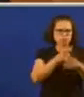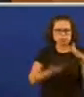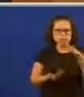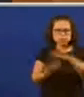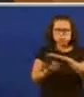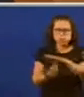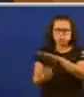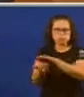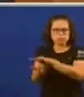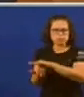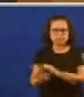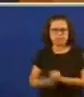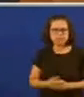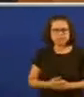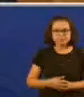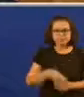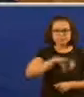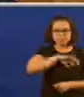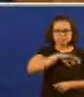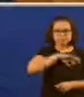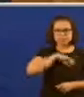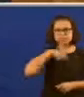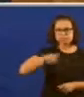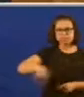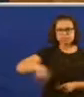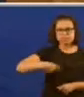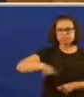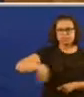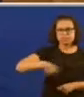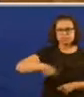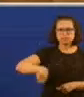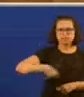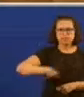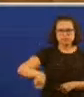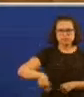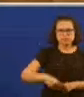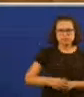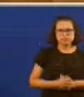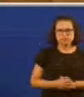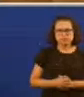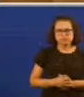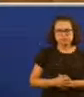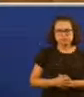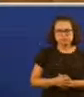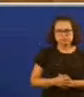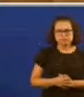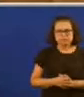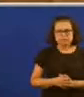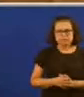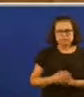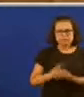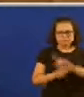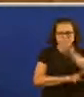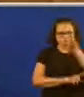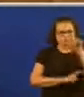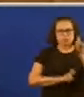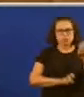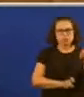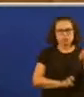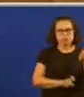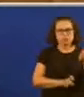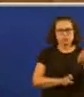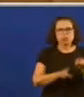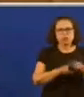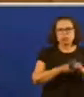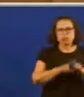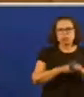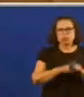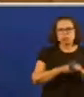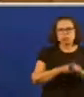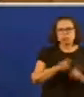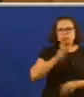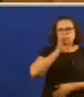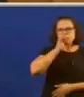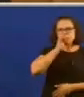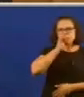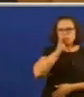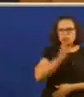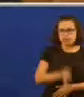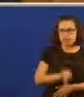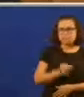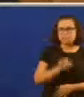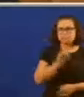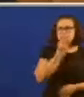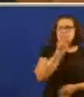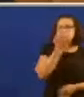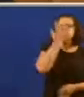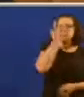Señor presidente, vostede de verdade pode manterse a súa palabra sin poñerse colorado de